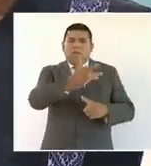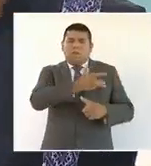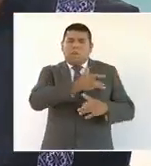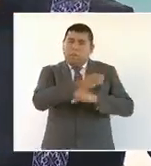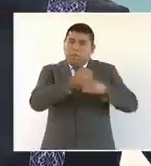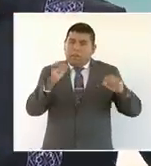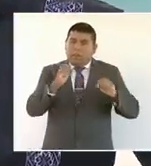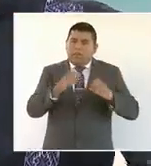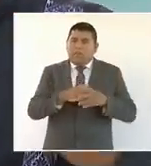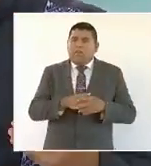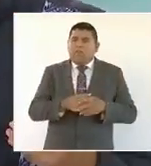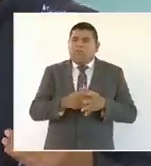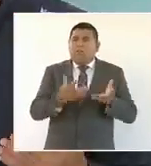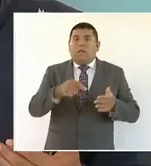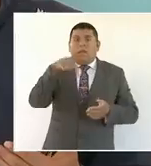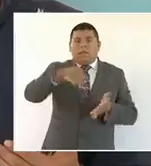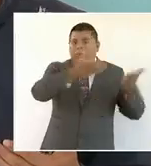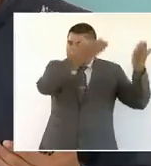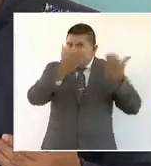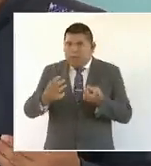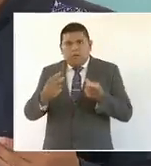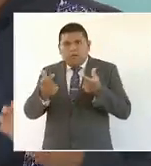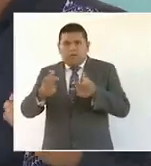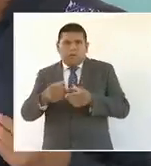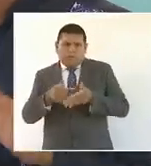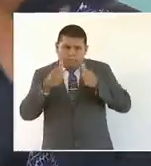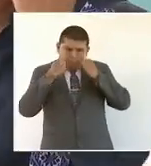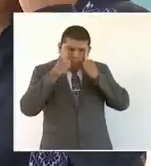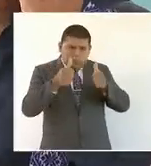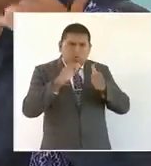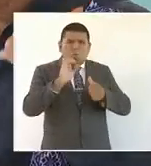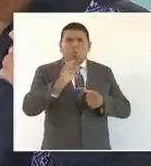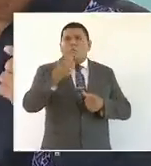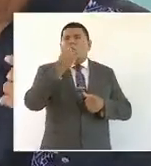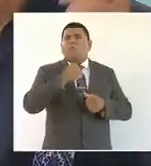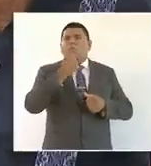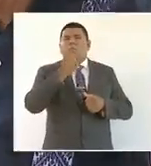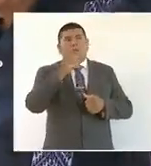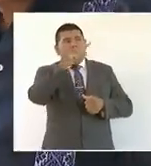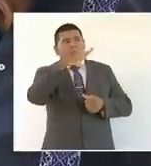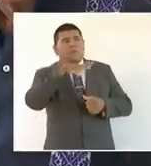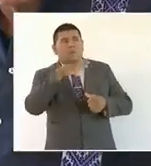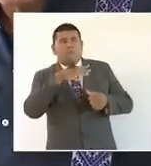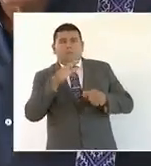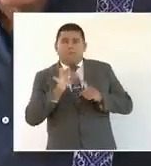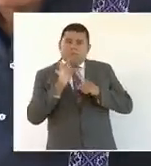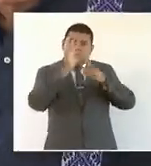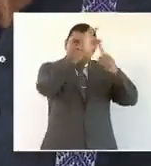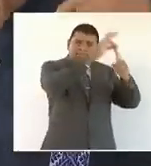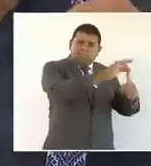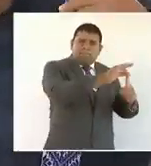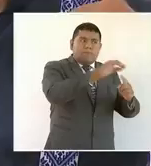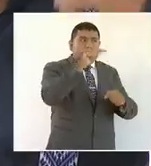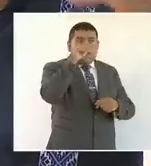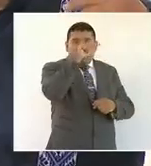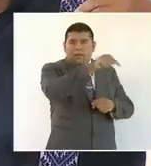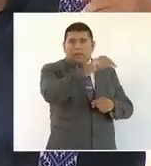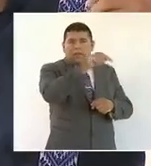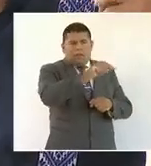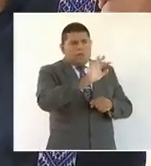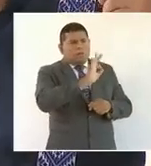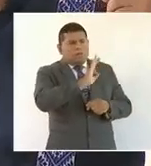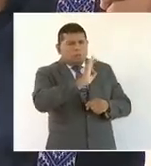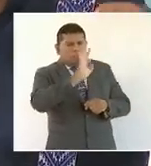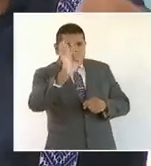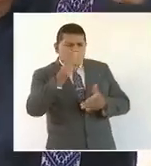sí puede llegar a Tepic, en donde hay